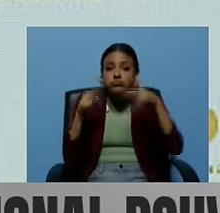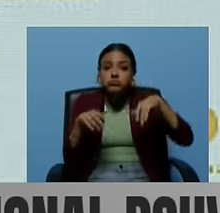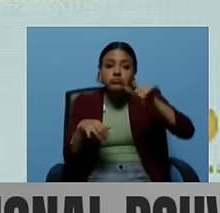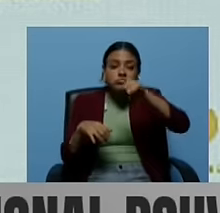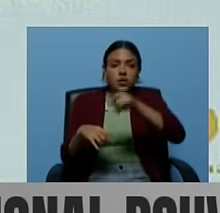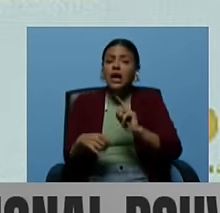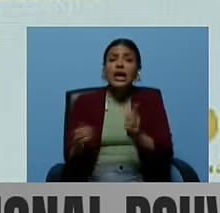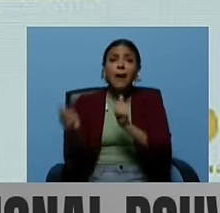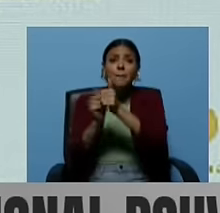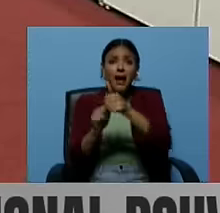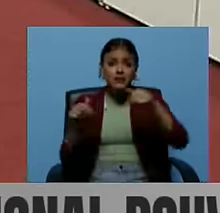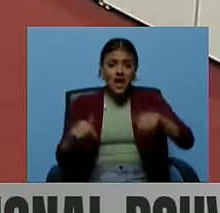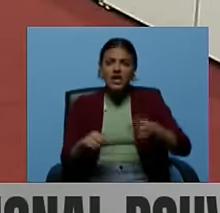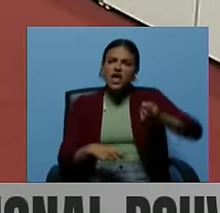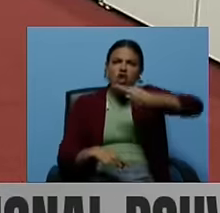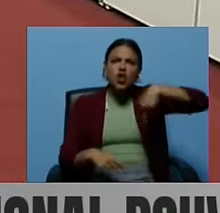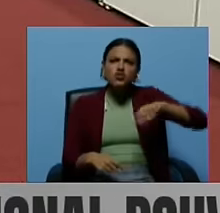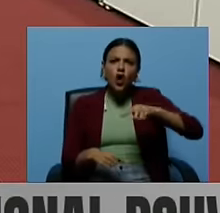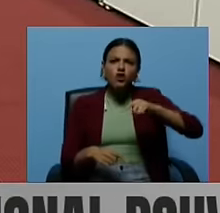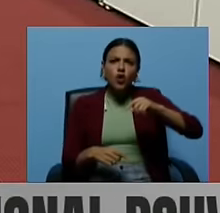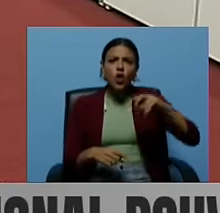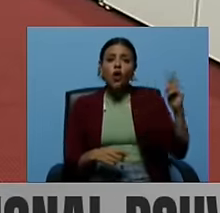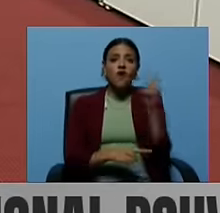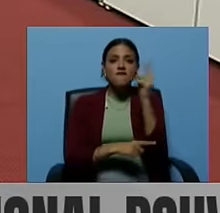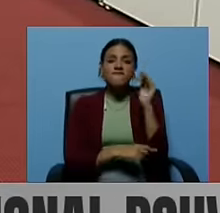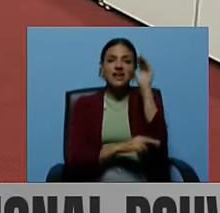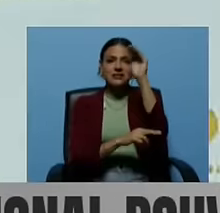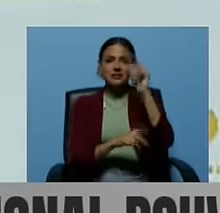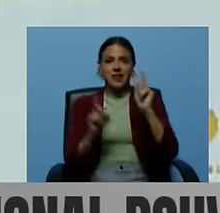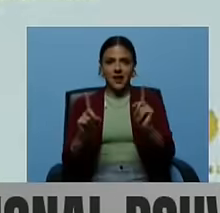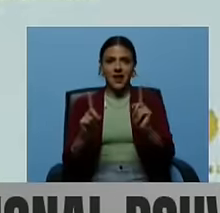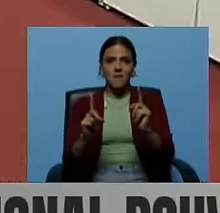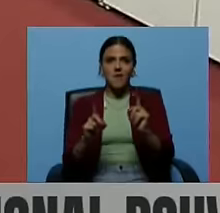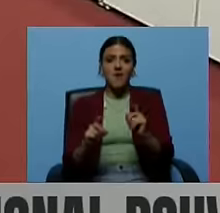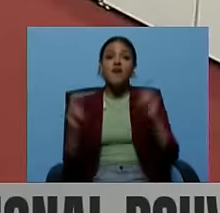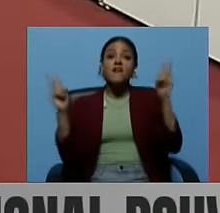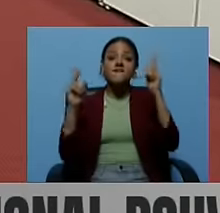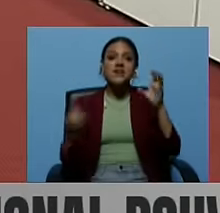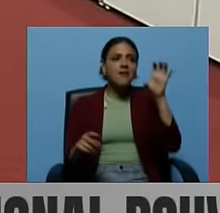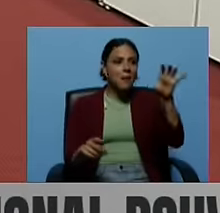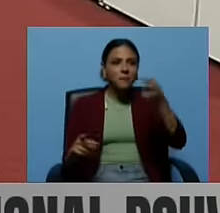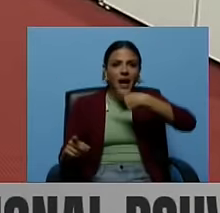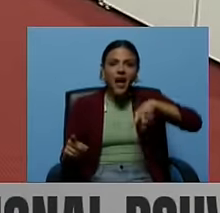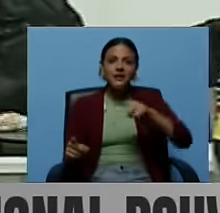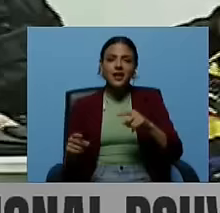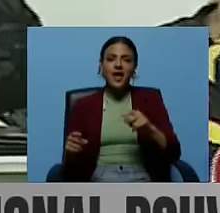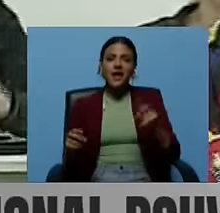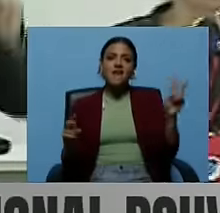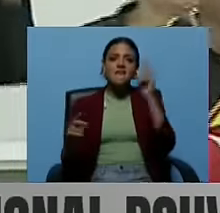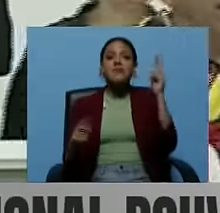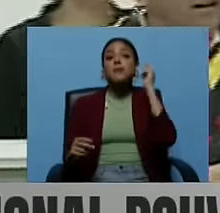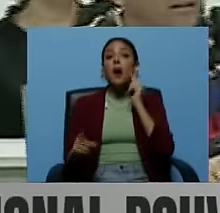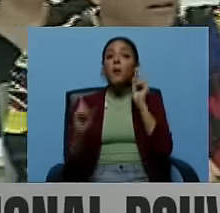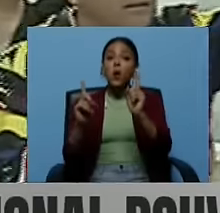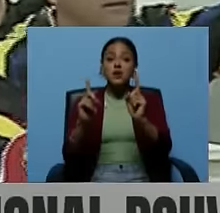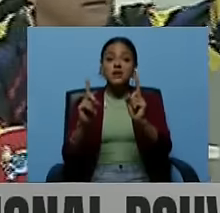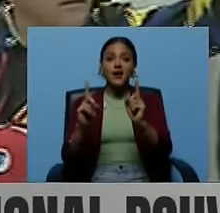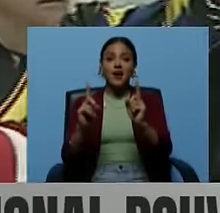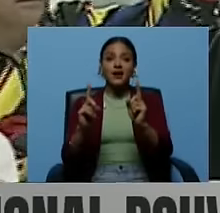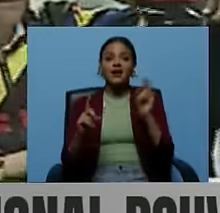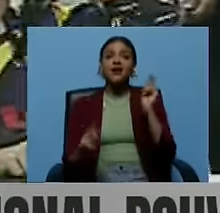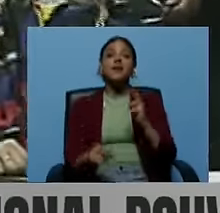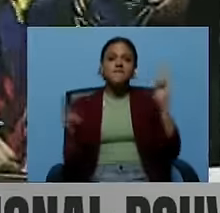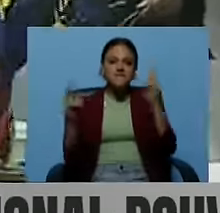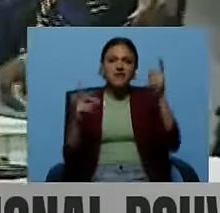lo que pase, nosotros venceremos. ¡Que viva la patria! ¡Viva! ¡Que viva Bolívar! ¡Viva! ¡Que